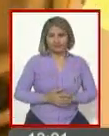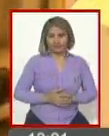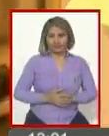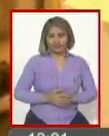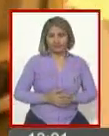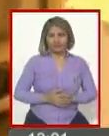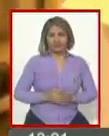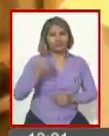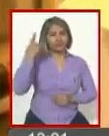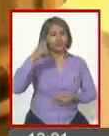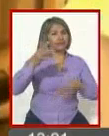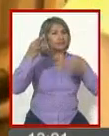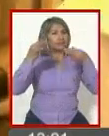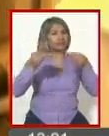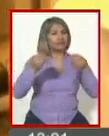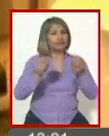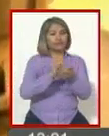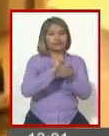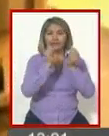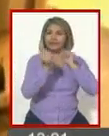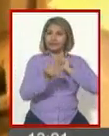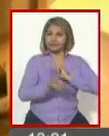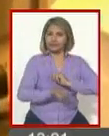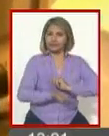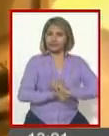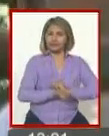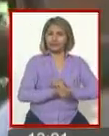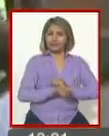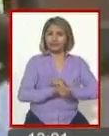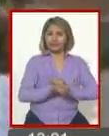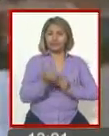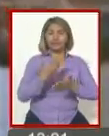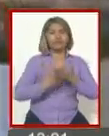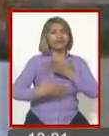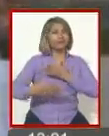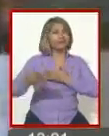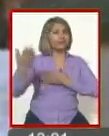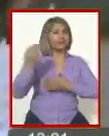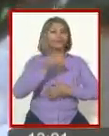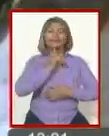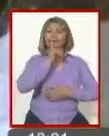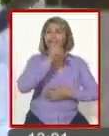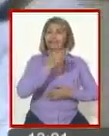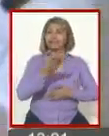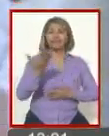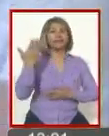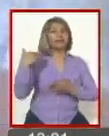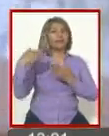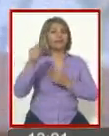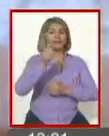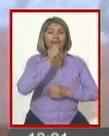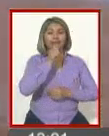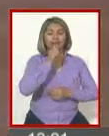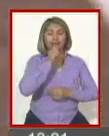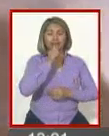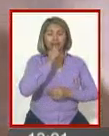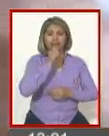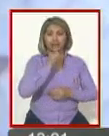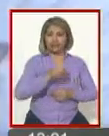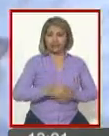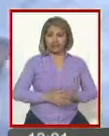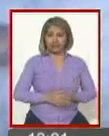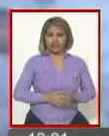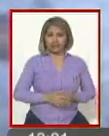este caso, para establecer esta transición de lo que han sido las aseguradoras privadas, en este